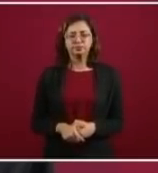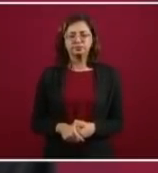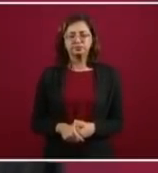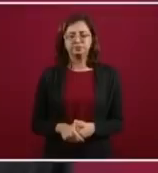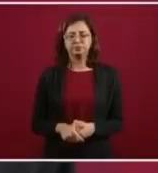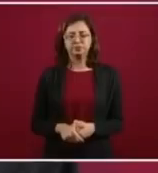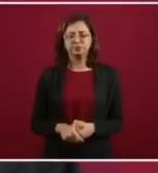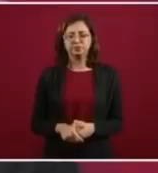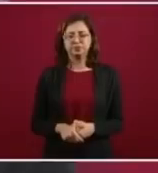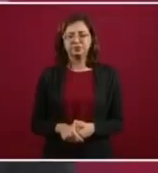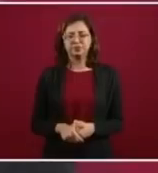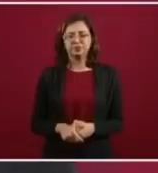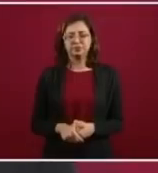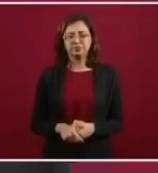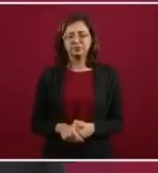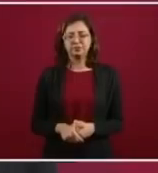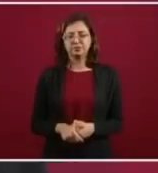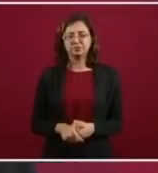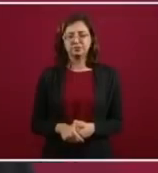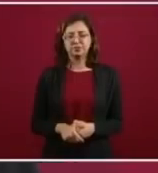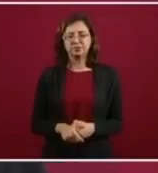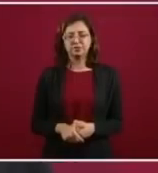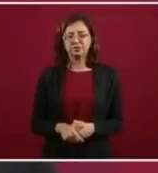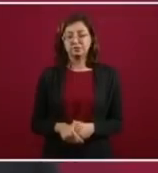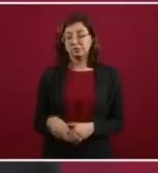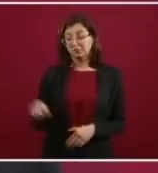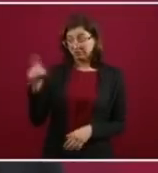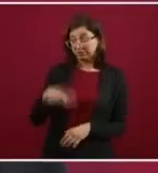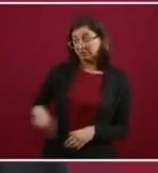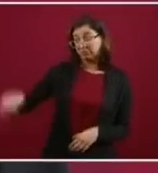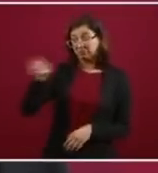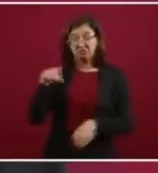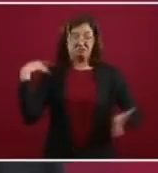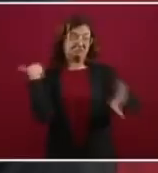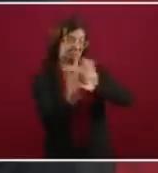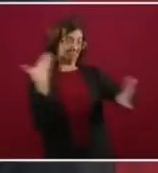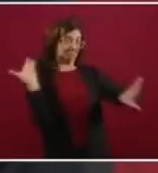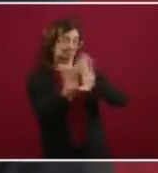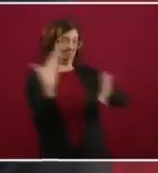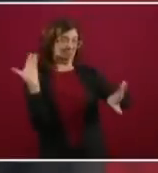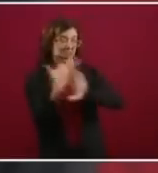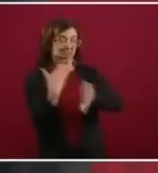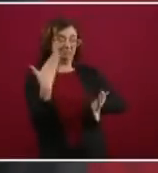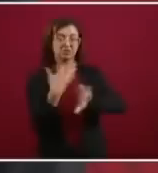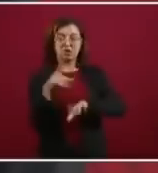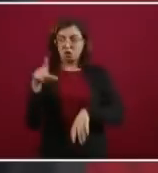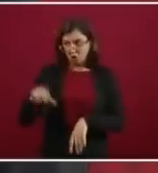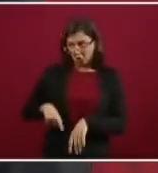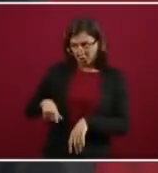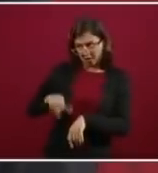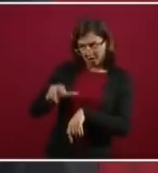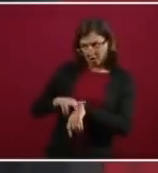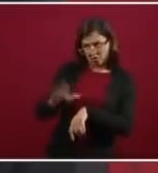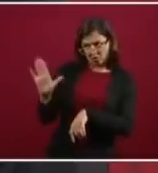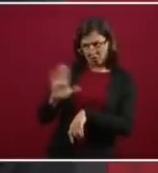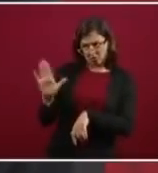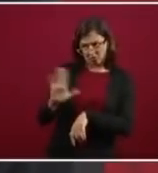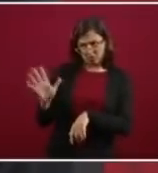Porque detrás de esa postura, no estoy hablando del gobernador,